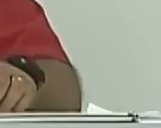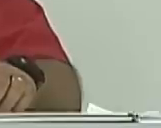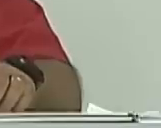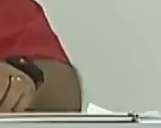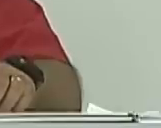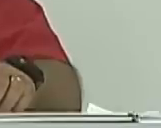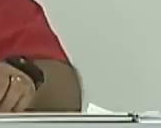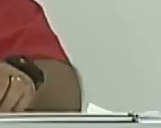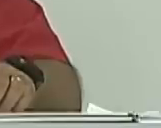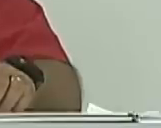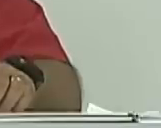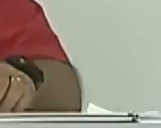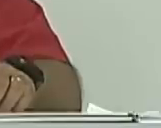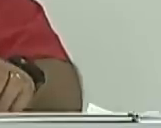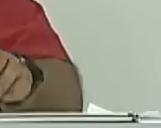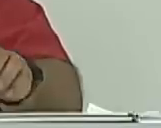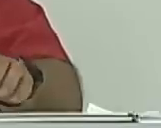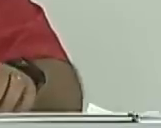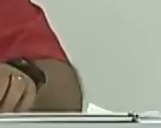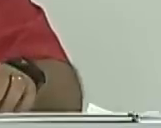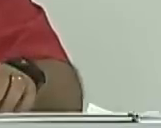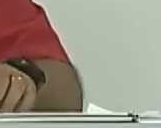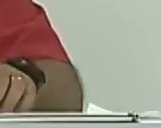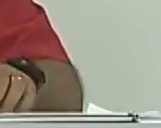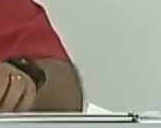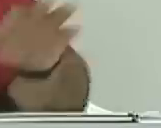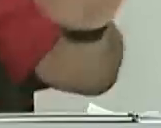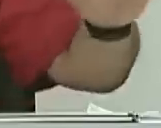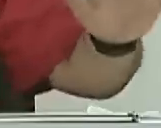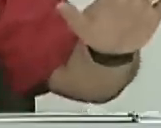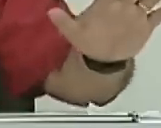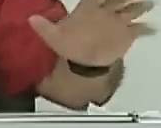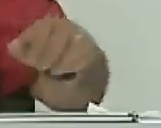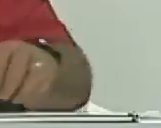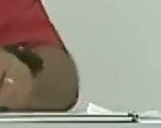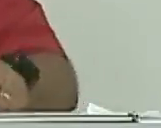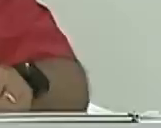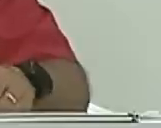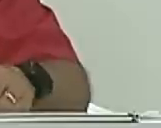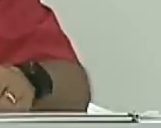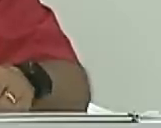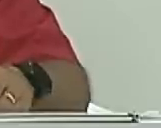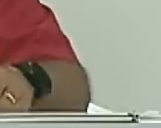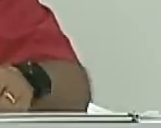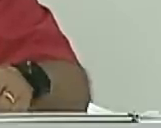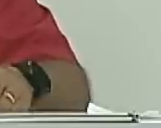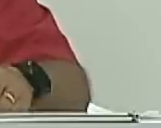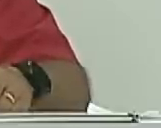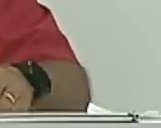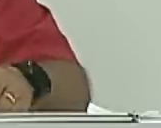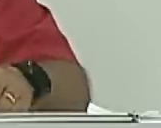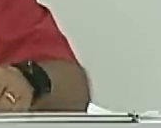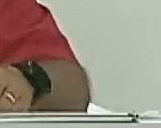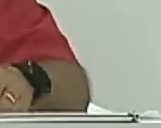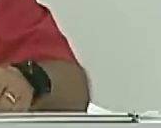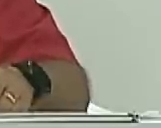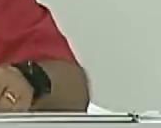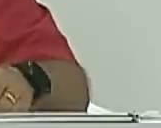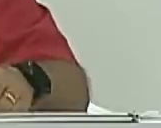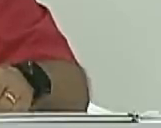estaban decididos a darle un golpe de Estado a Hugo Chávez. Vamos a paralizar todo, ¿no? Vamos a paralizar